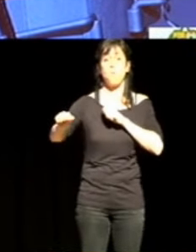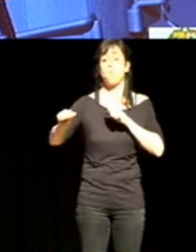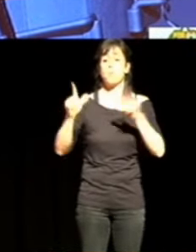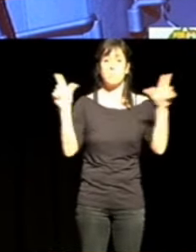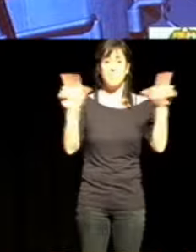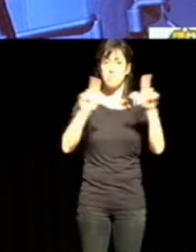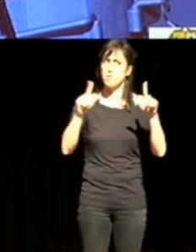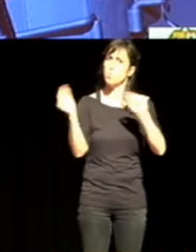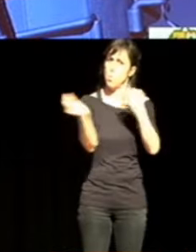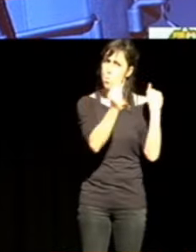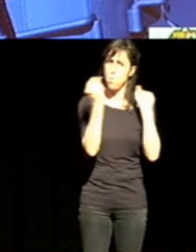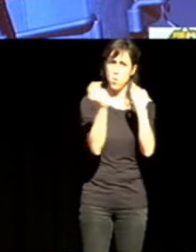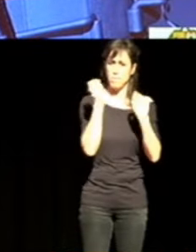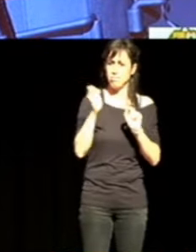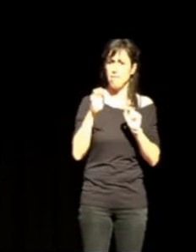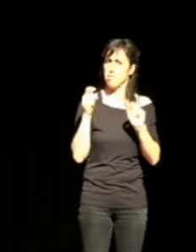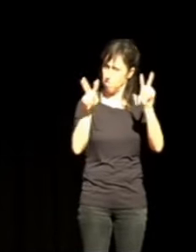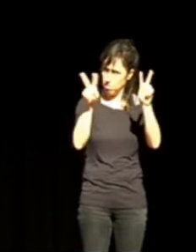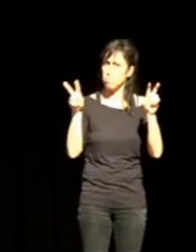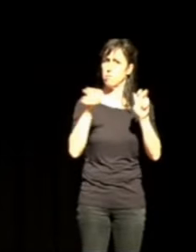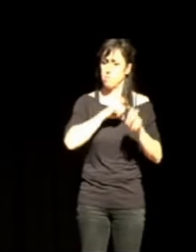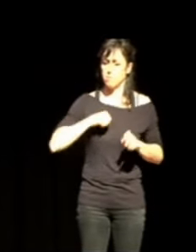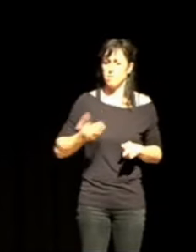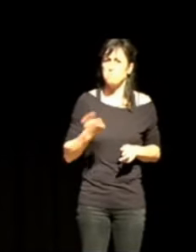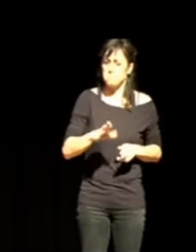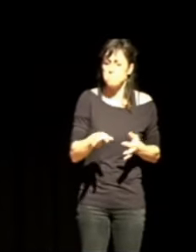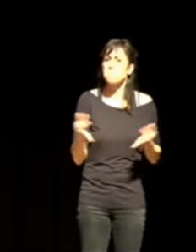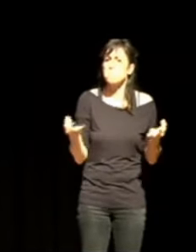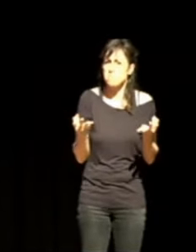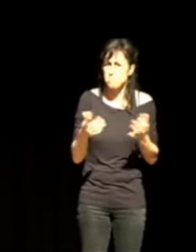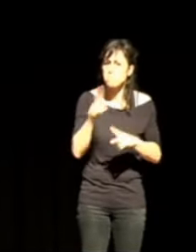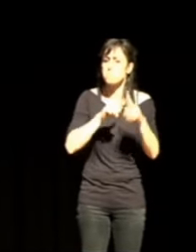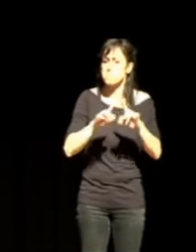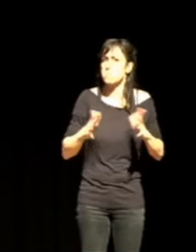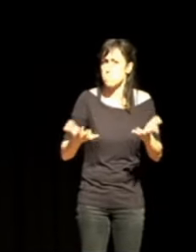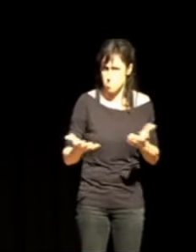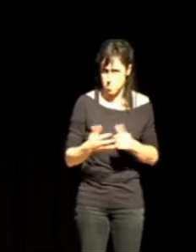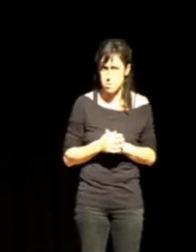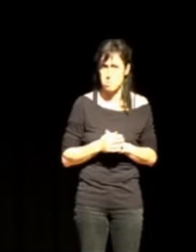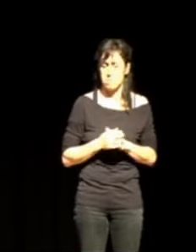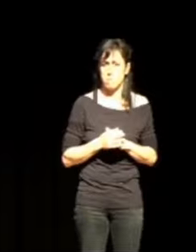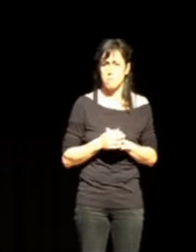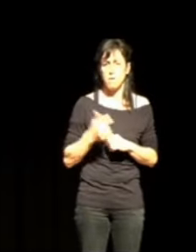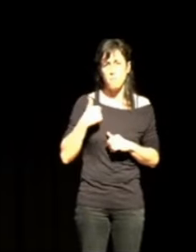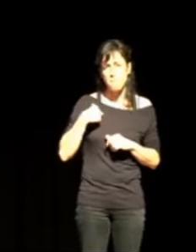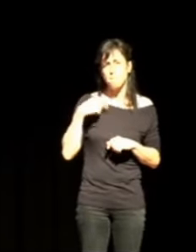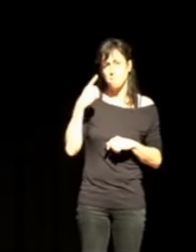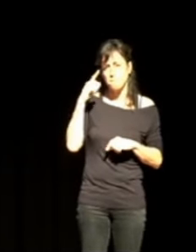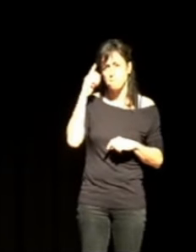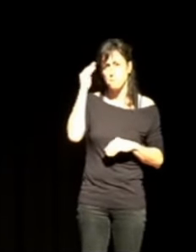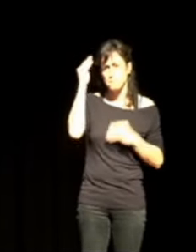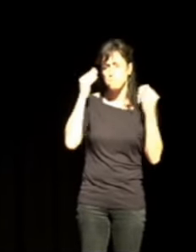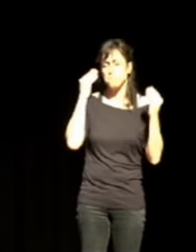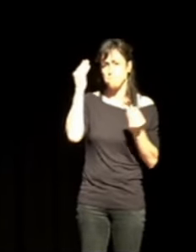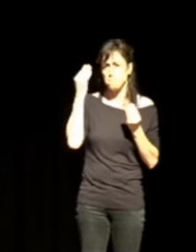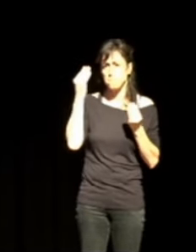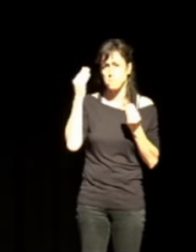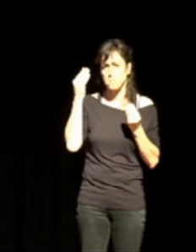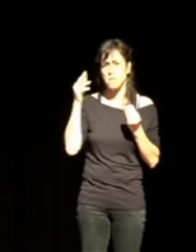ocurriendo ahora con los suicidios. Y yo me pregunto, a Verónica Forqué, ¿quién la escuchó?